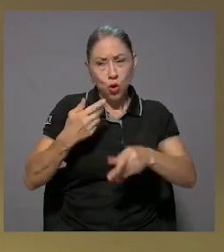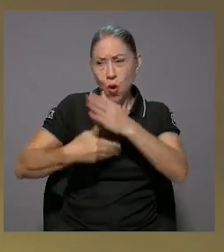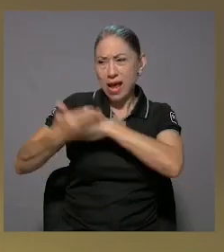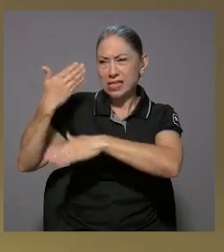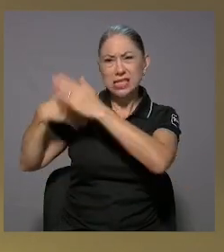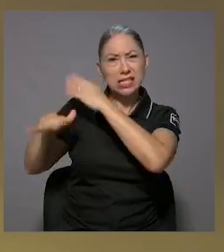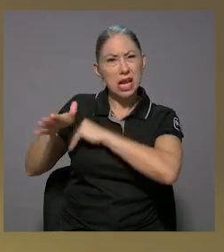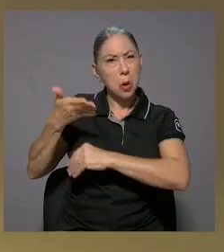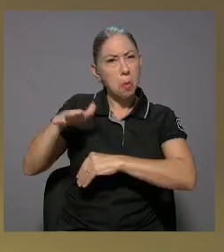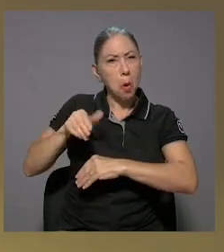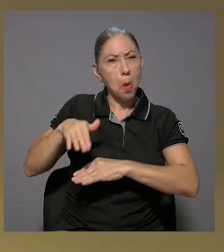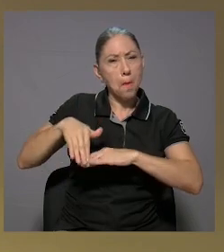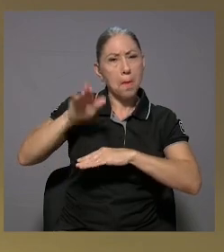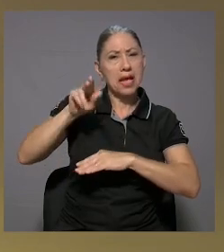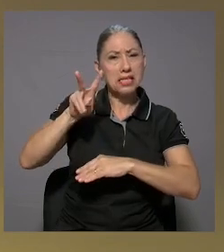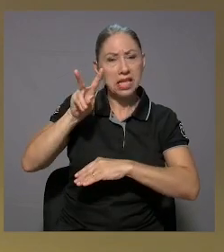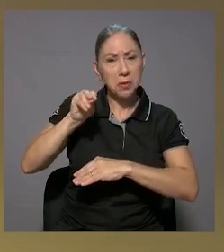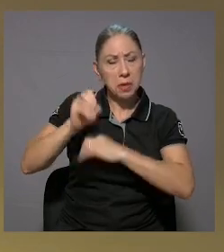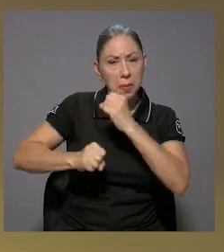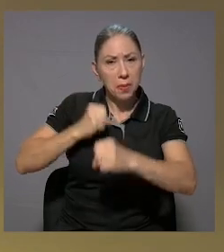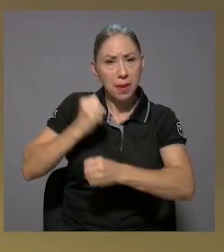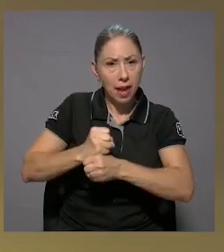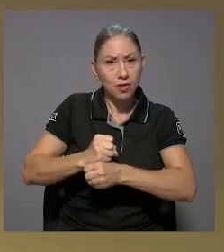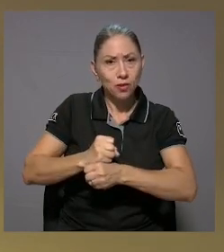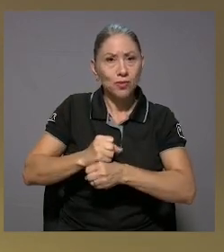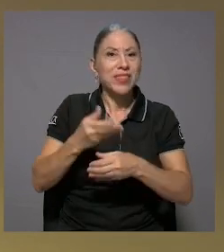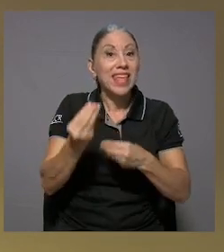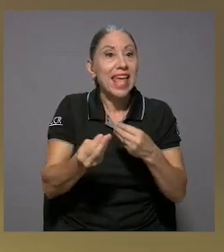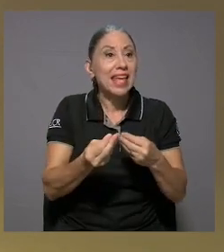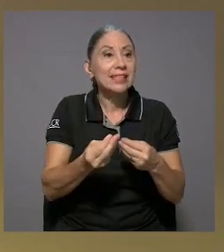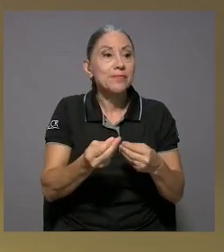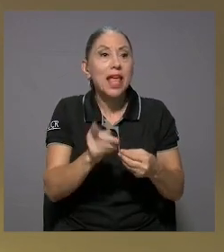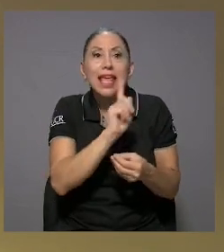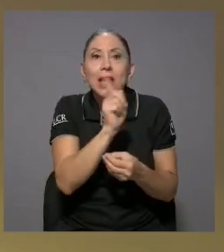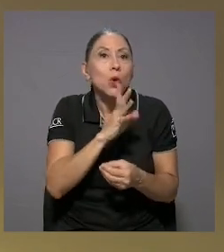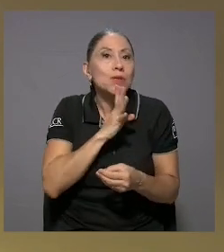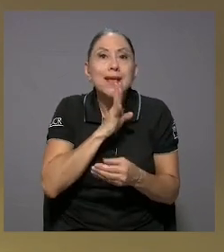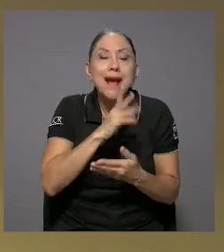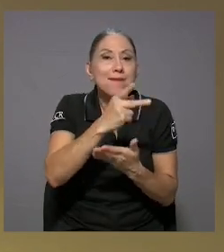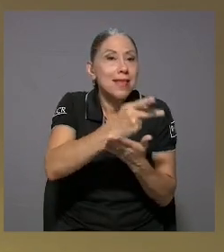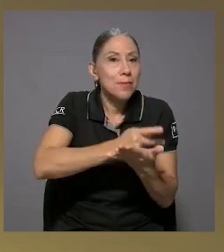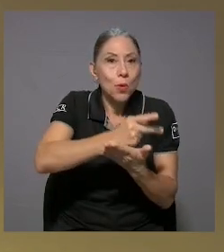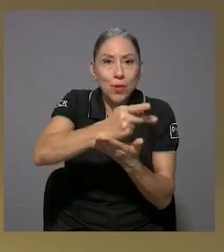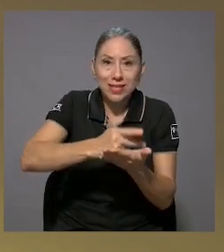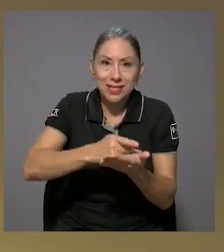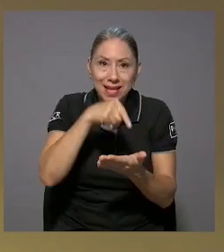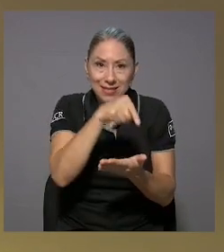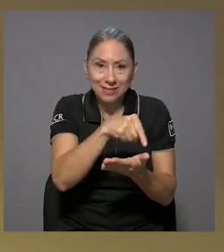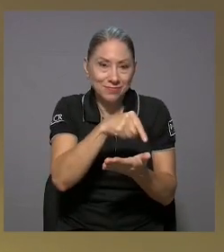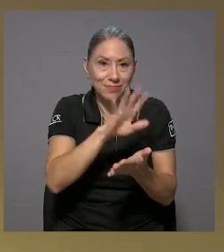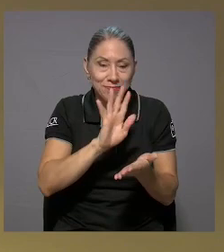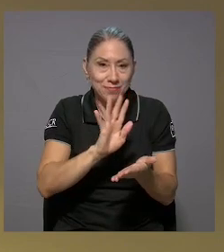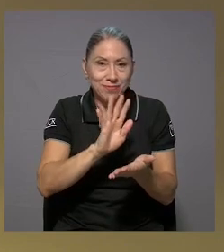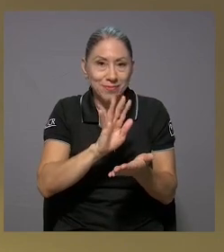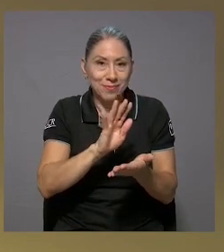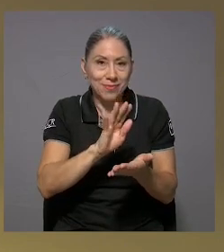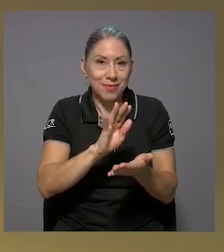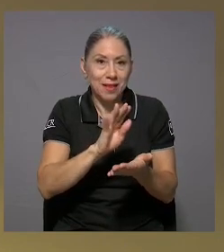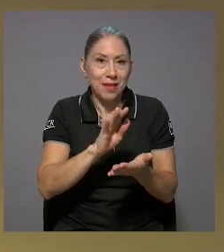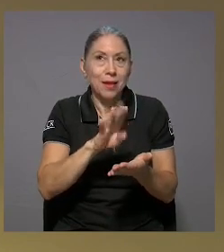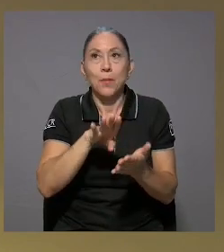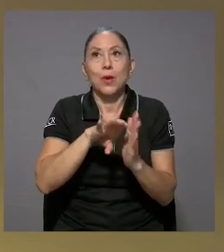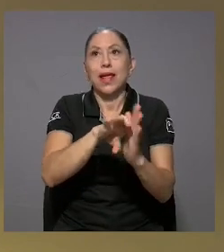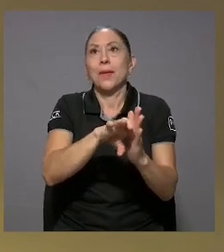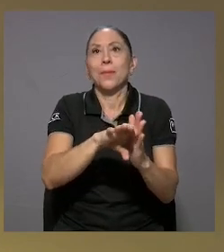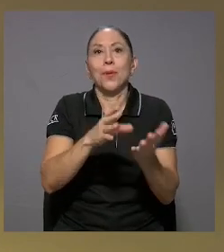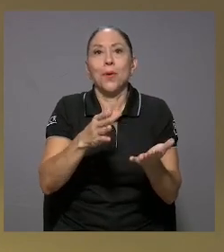ocurrió hace unos 20 más años, que es, en vez de hablar de provincias, que, para